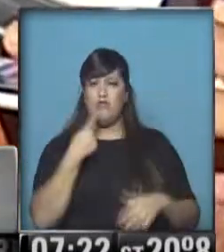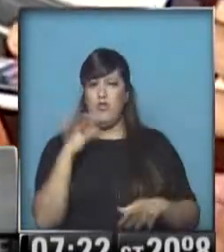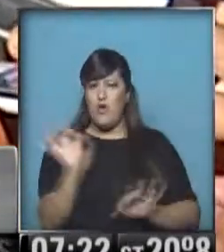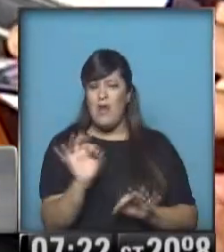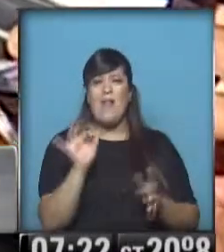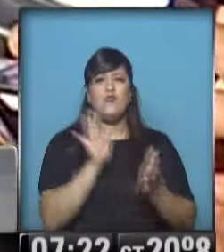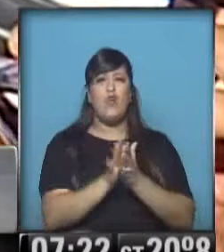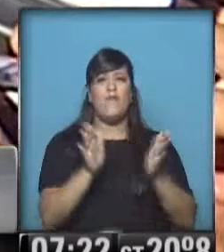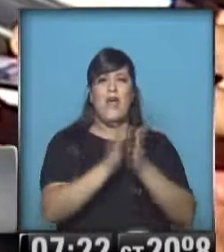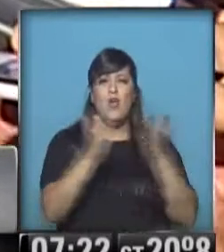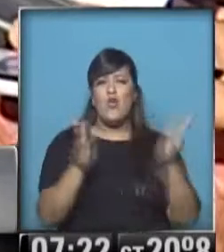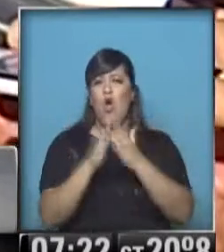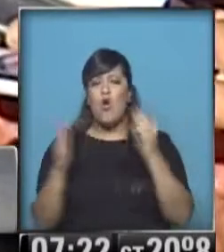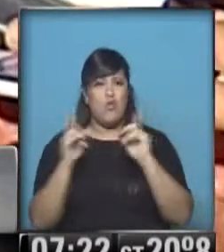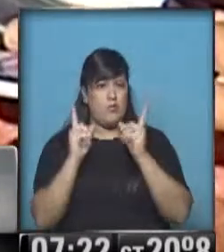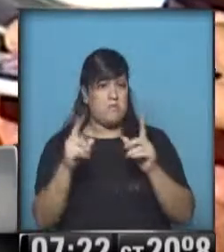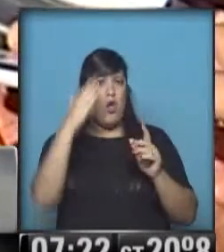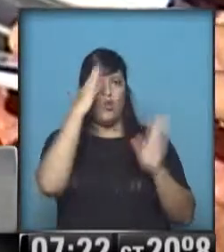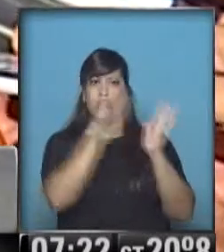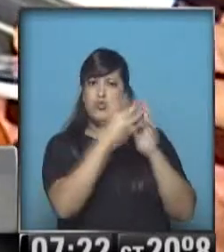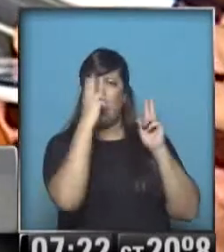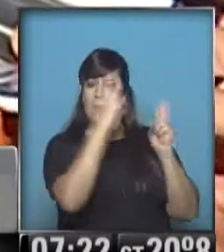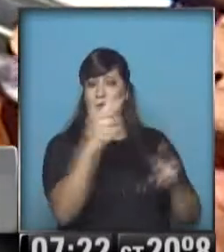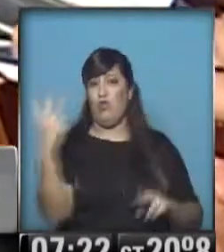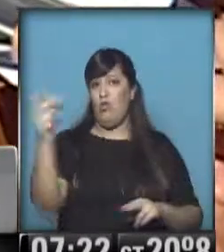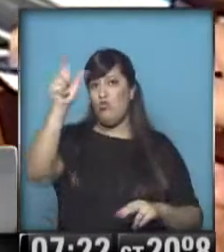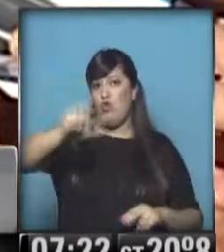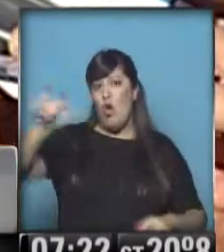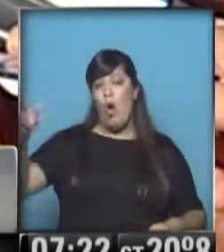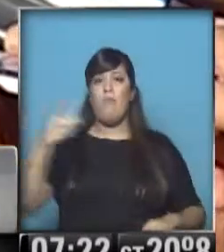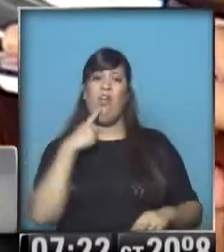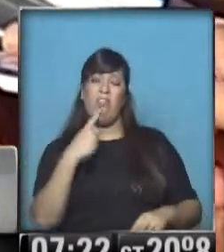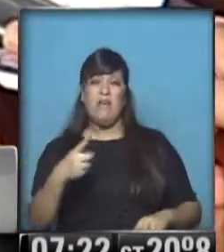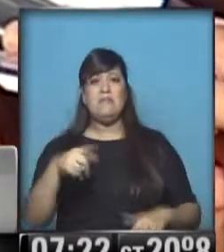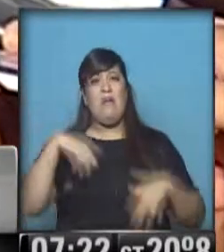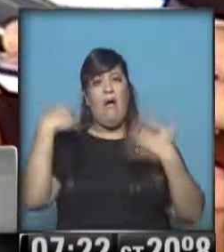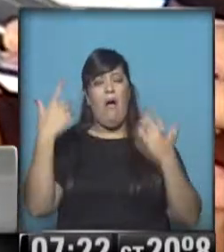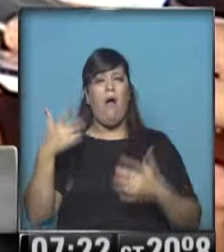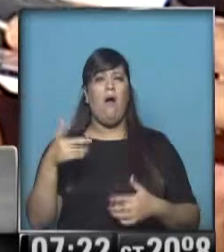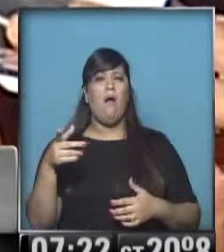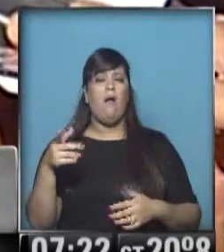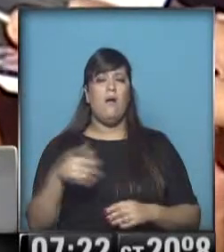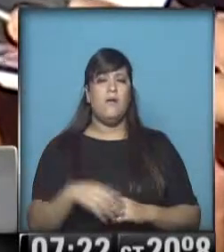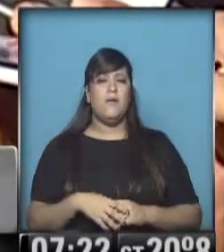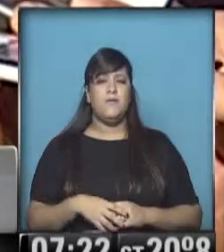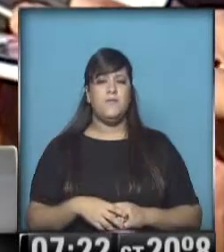códigos, y lo que hemos hecho está dentro del marco de la Constitución, y que estos dos señores se arroguen el derecho de